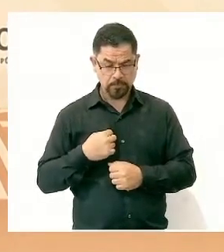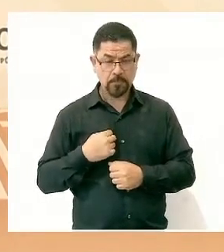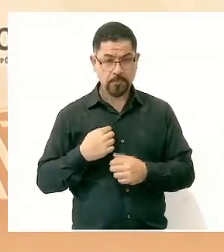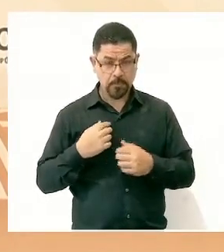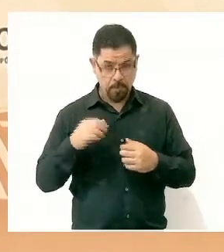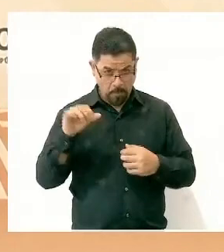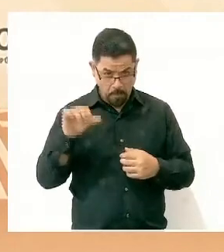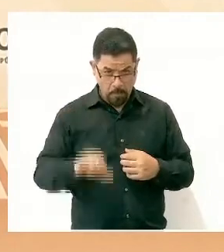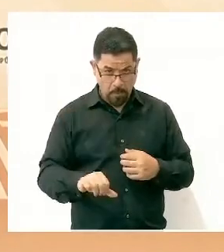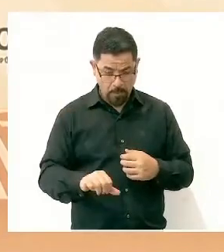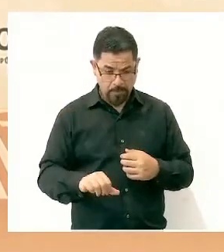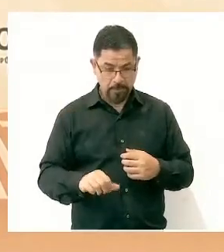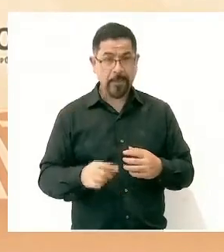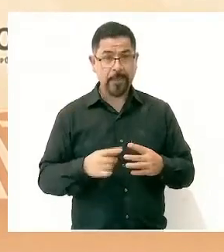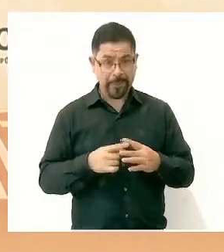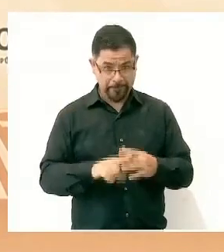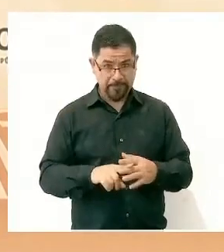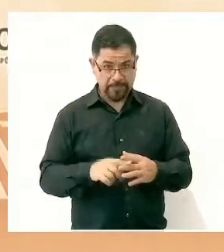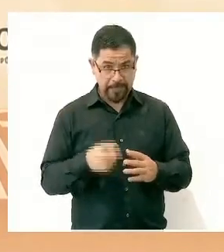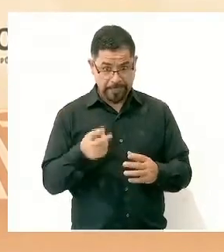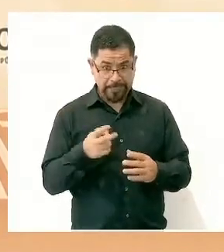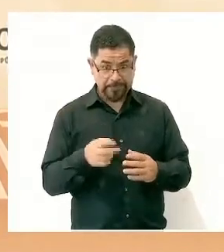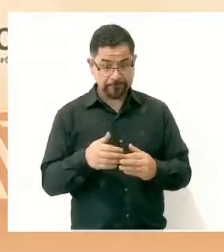este acto estas acciones.